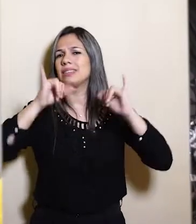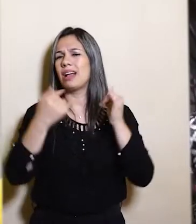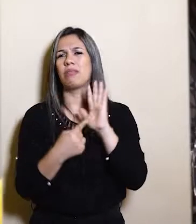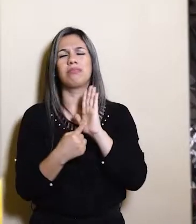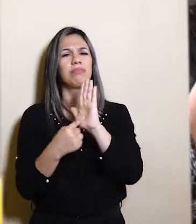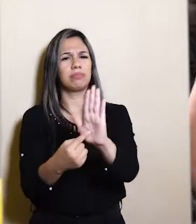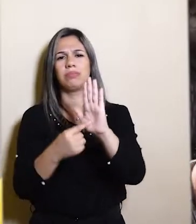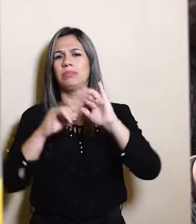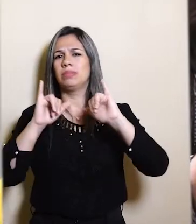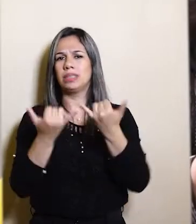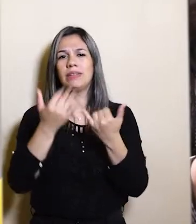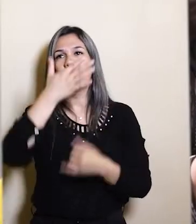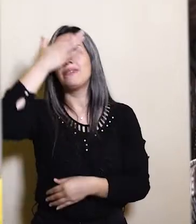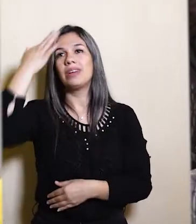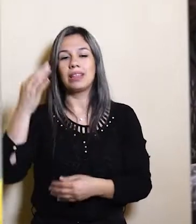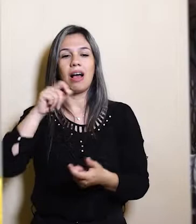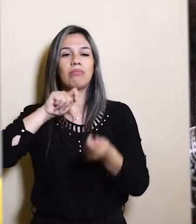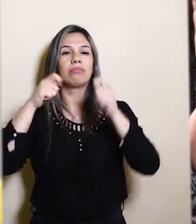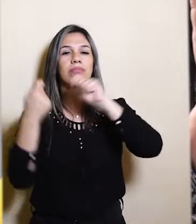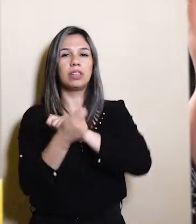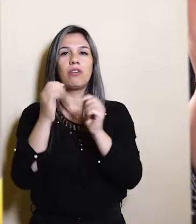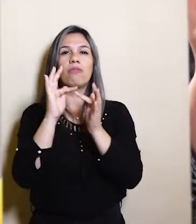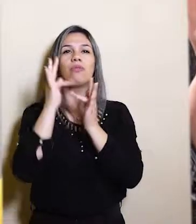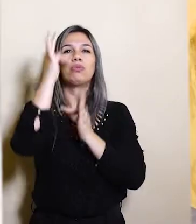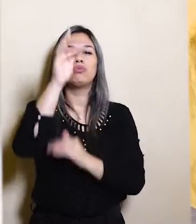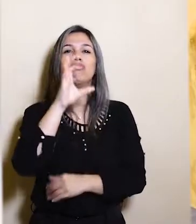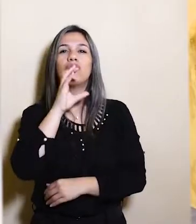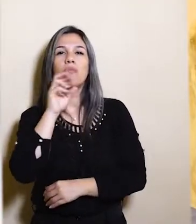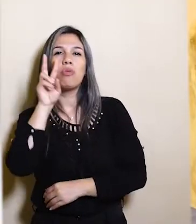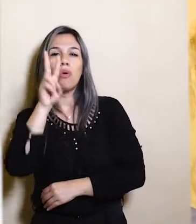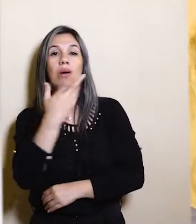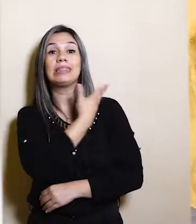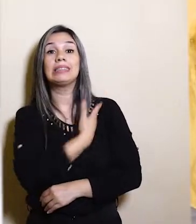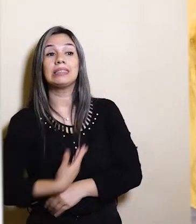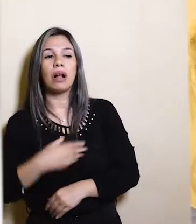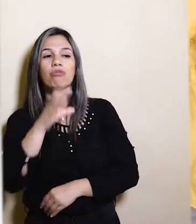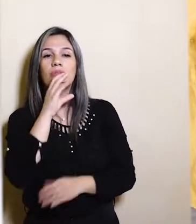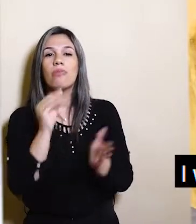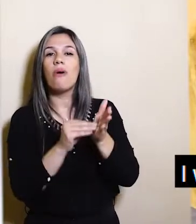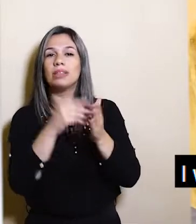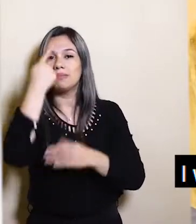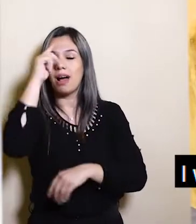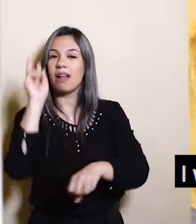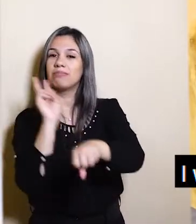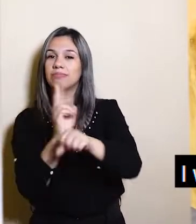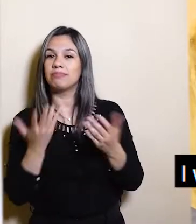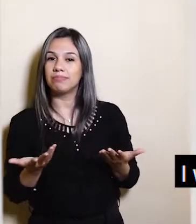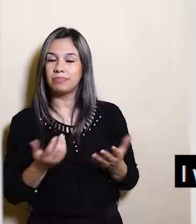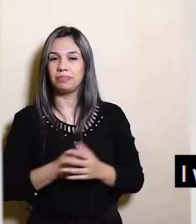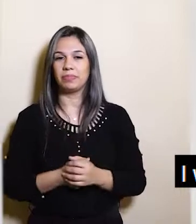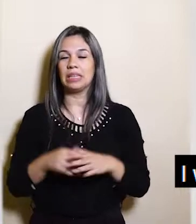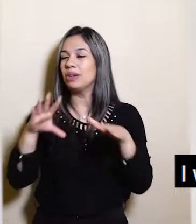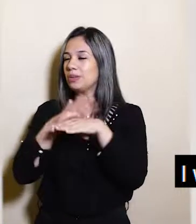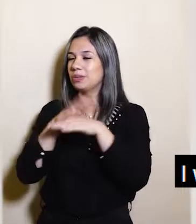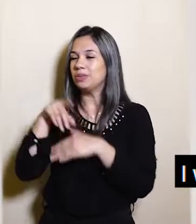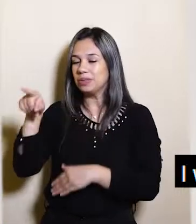que realmente cambia la perspectiva de cómo interviene el Estado para prevenir la violencia sexual. O sea, que hoy hablando con esta educadora